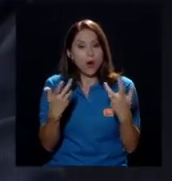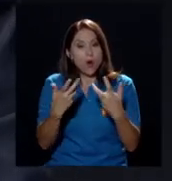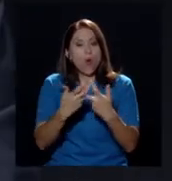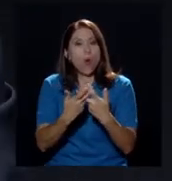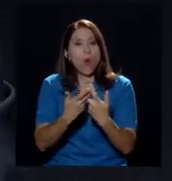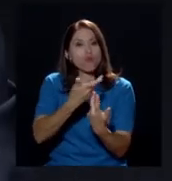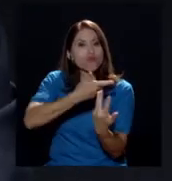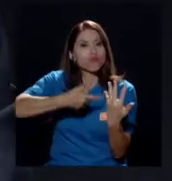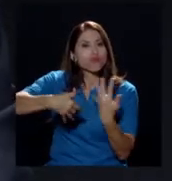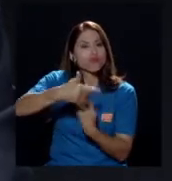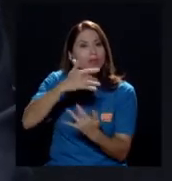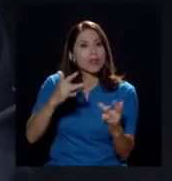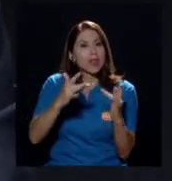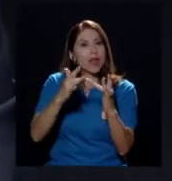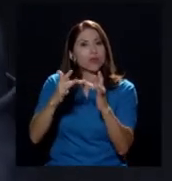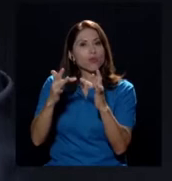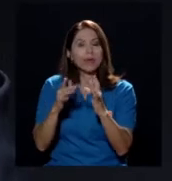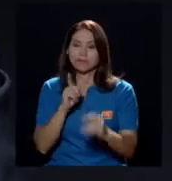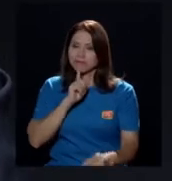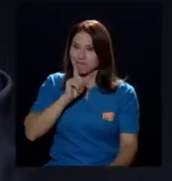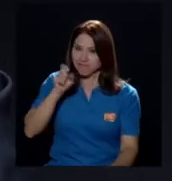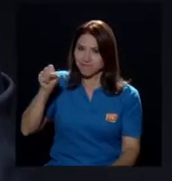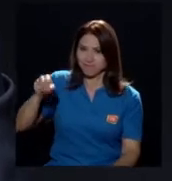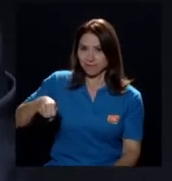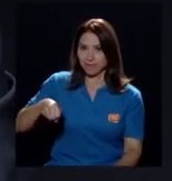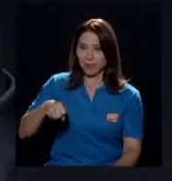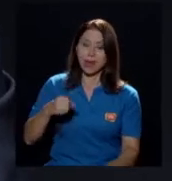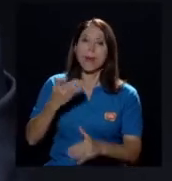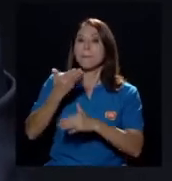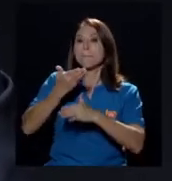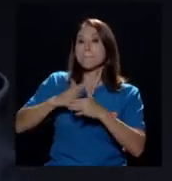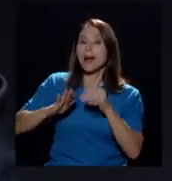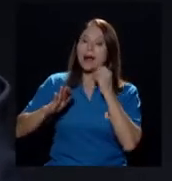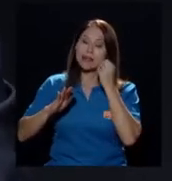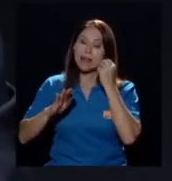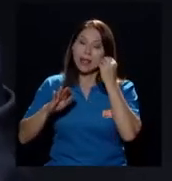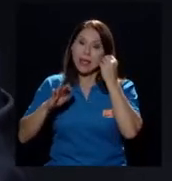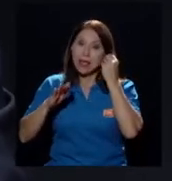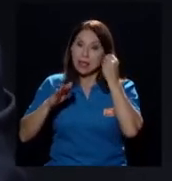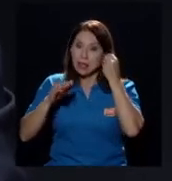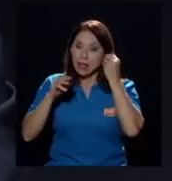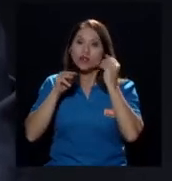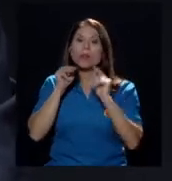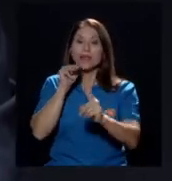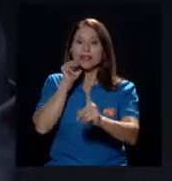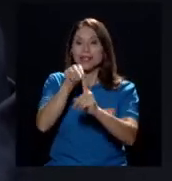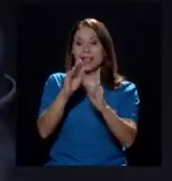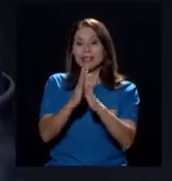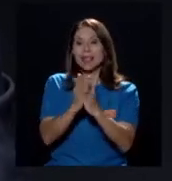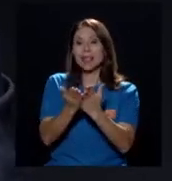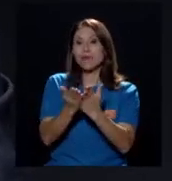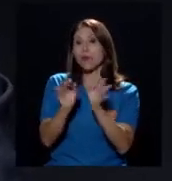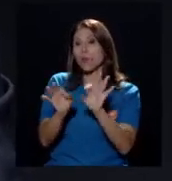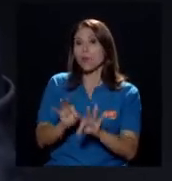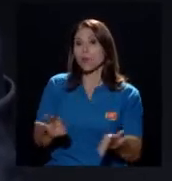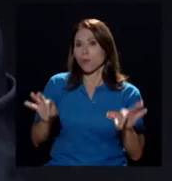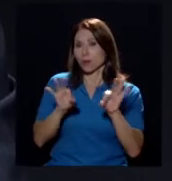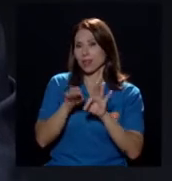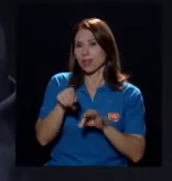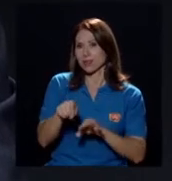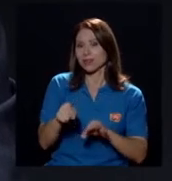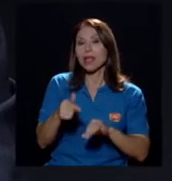parte pues de los mensajes que yo considero clave del libro es dejar bien establecido